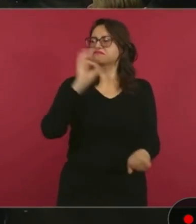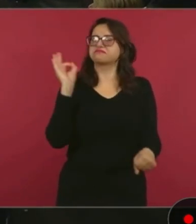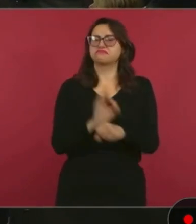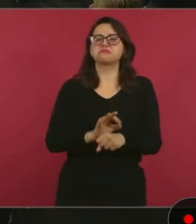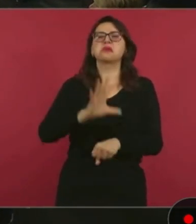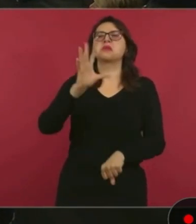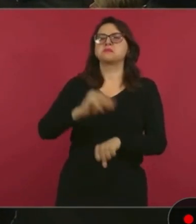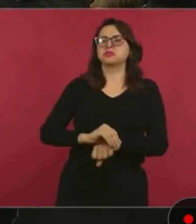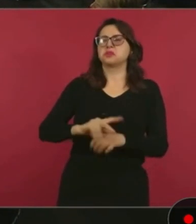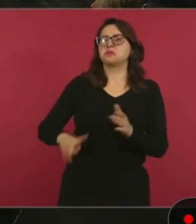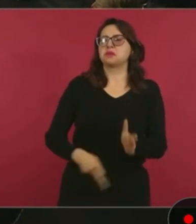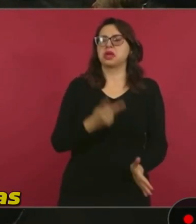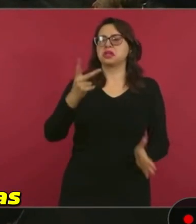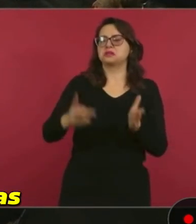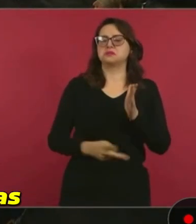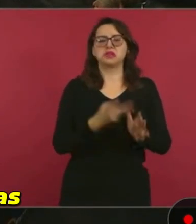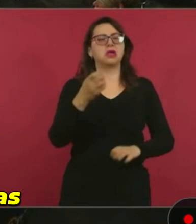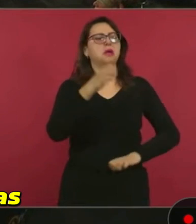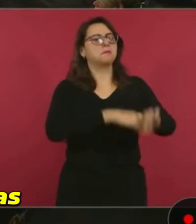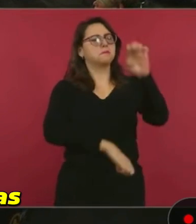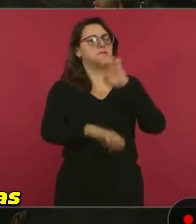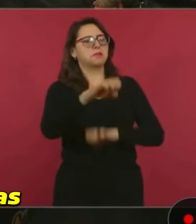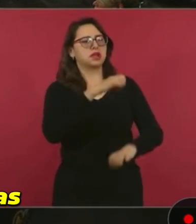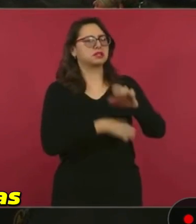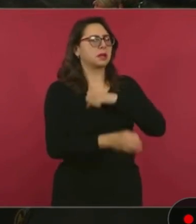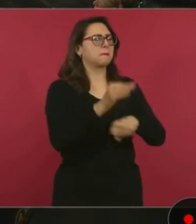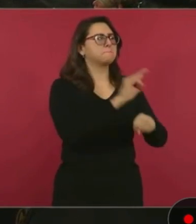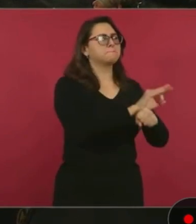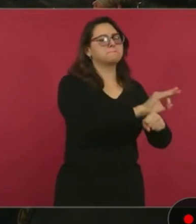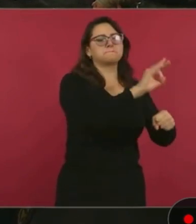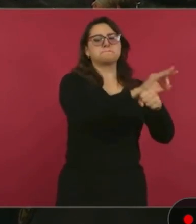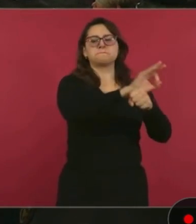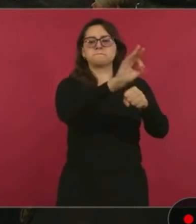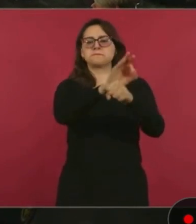Están a favor de las empresas extranjeras